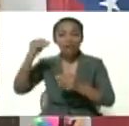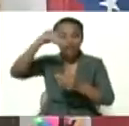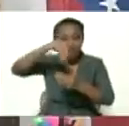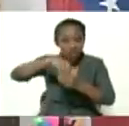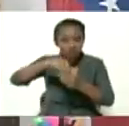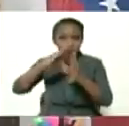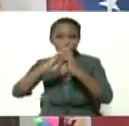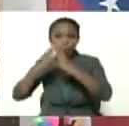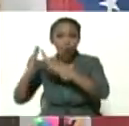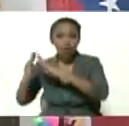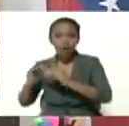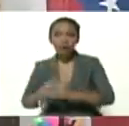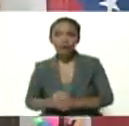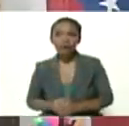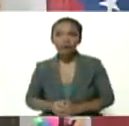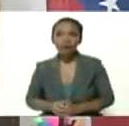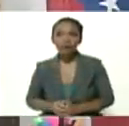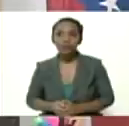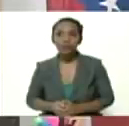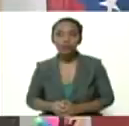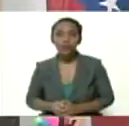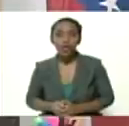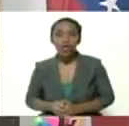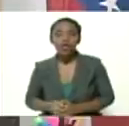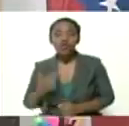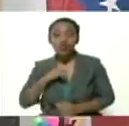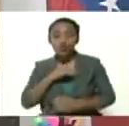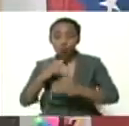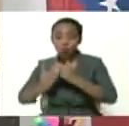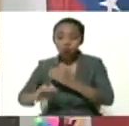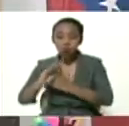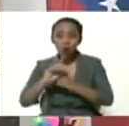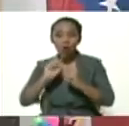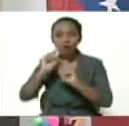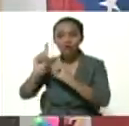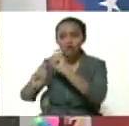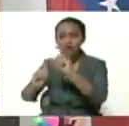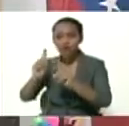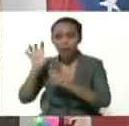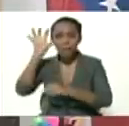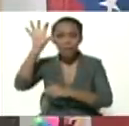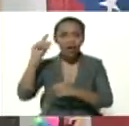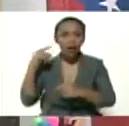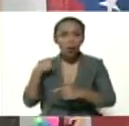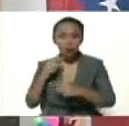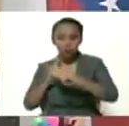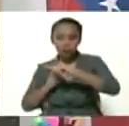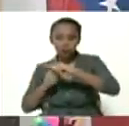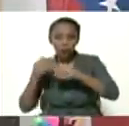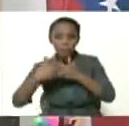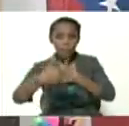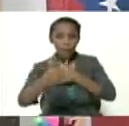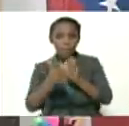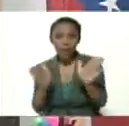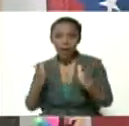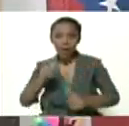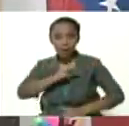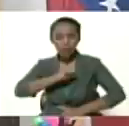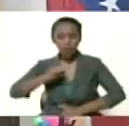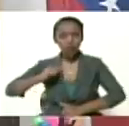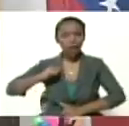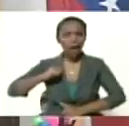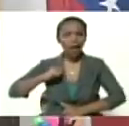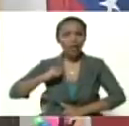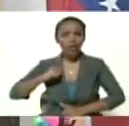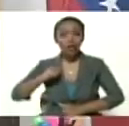comunidad. Y nosotros avanzamos con la encuesta patria, con el despistaje ampliado, personalizado y